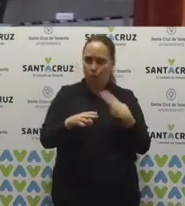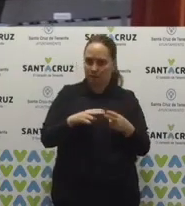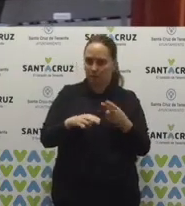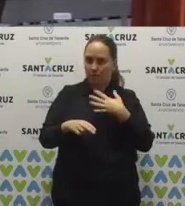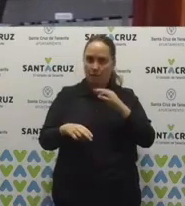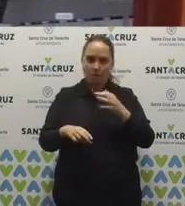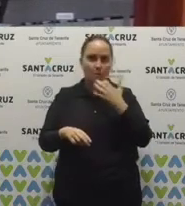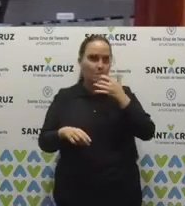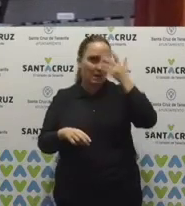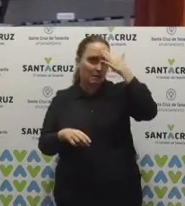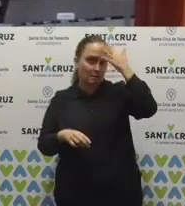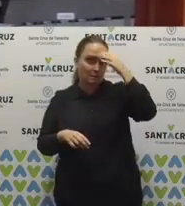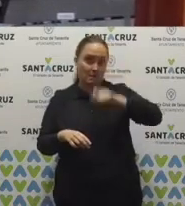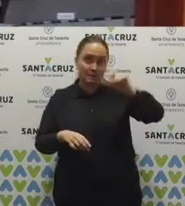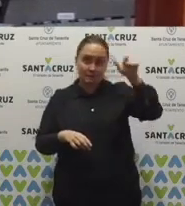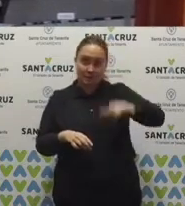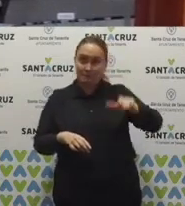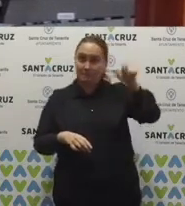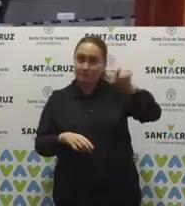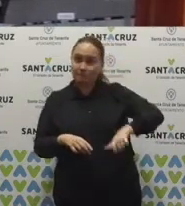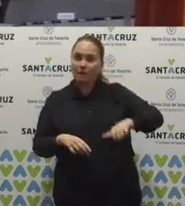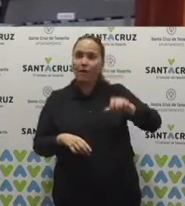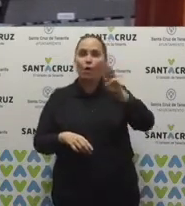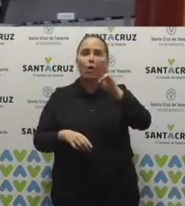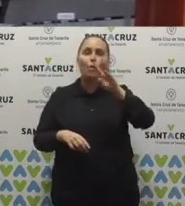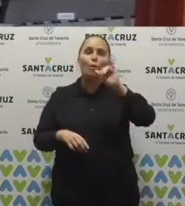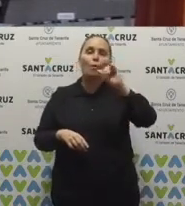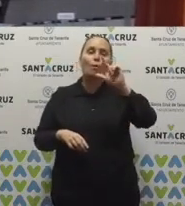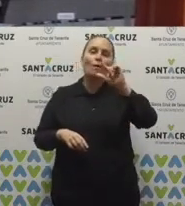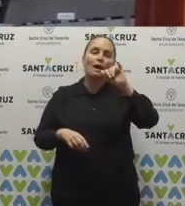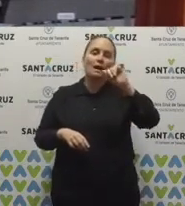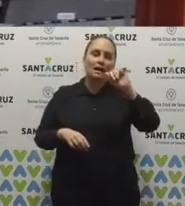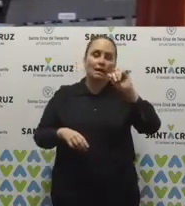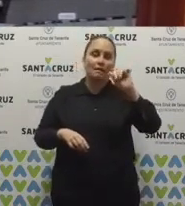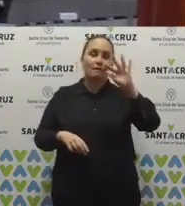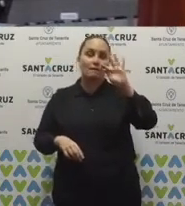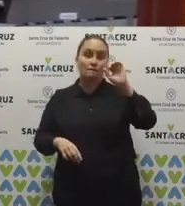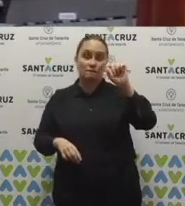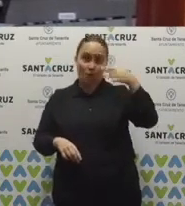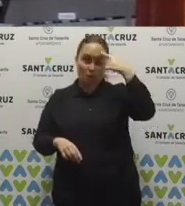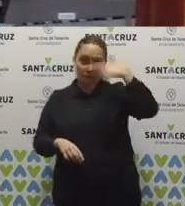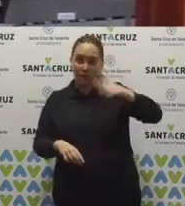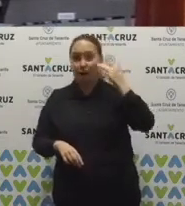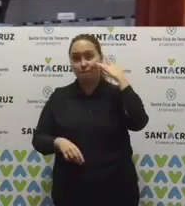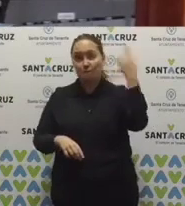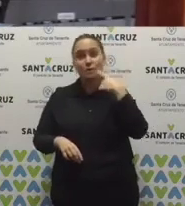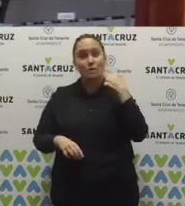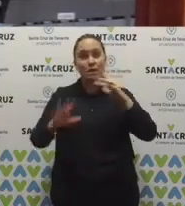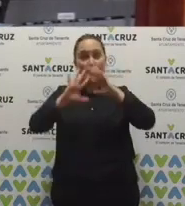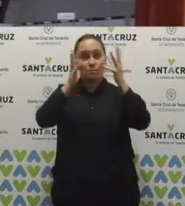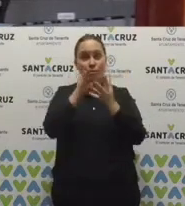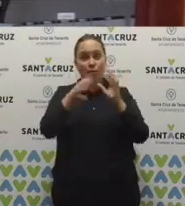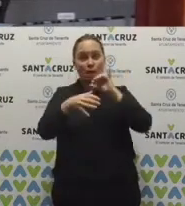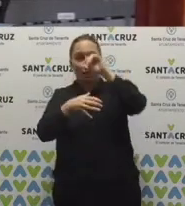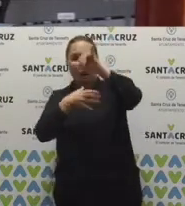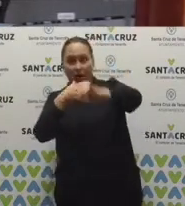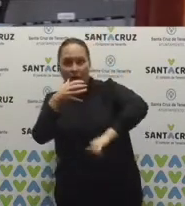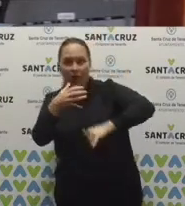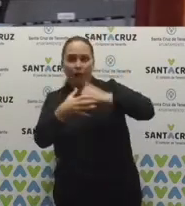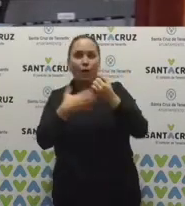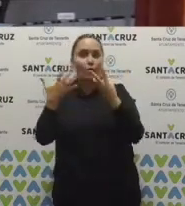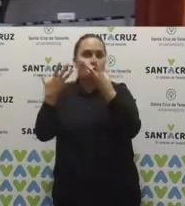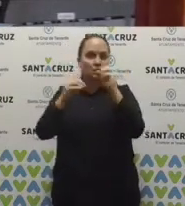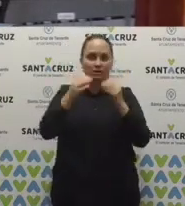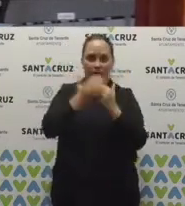willy fog' en las condiciones del transporte de finales del siglo 19 tardó 80 días en dar la vuelta al mundo yo creo que el reto no era tan enorme